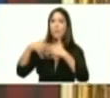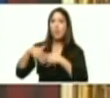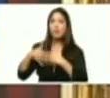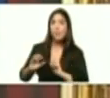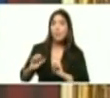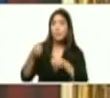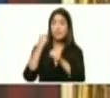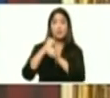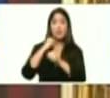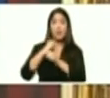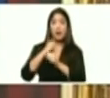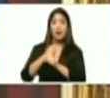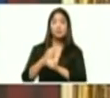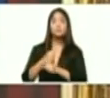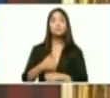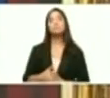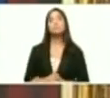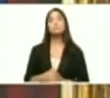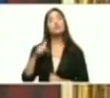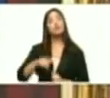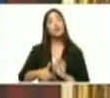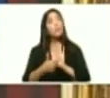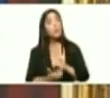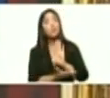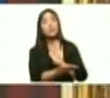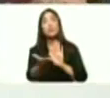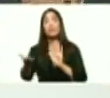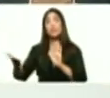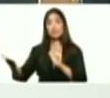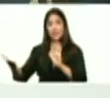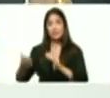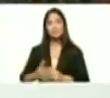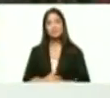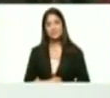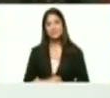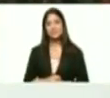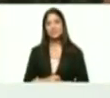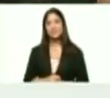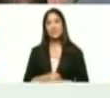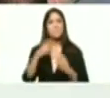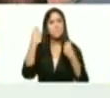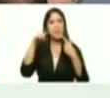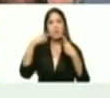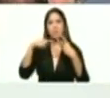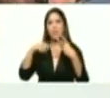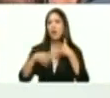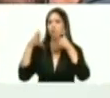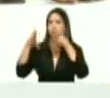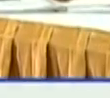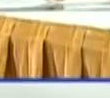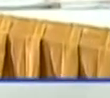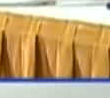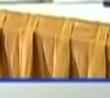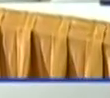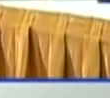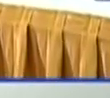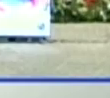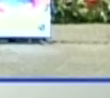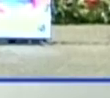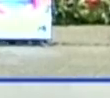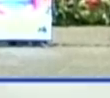activado, yo, bueno, vengo a exponerles a ustedes, queridos compatriotas, un conjunto de orientaciones estratégicas,